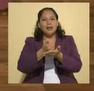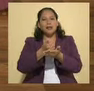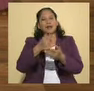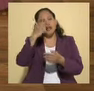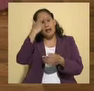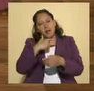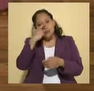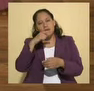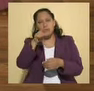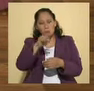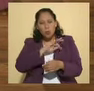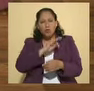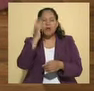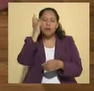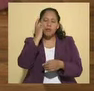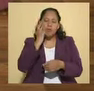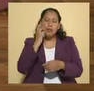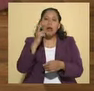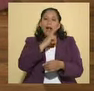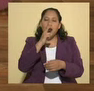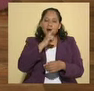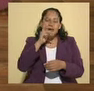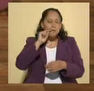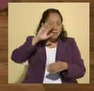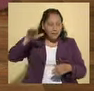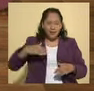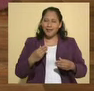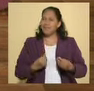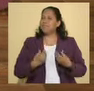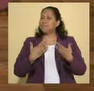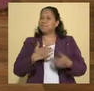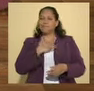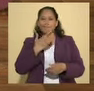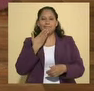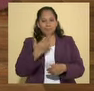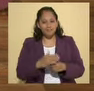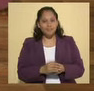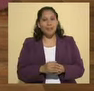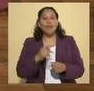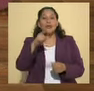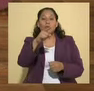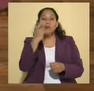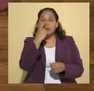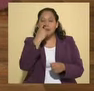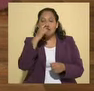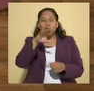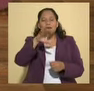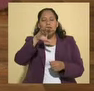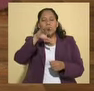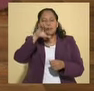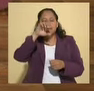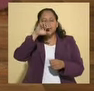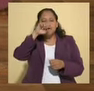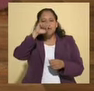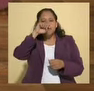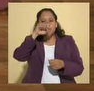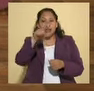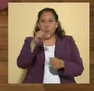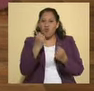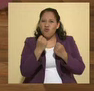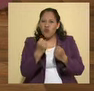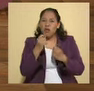que descanses y estés oxigenado y amanezcas muy bien. Entonces voy a inhalar nariz, un aire